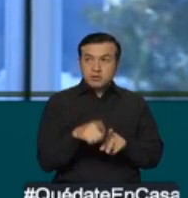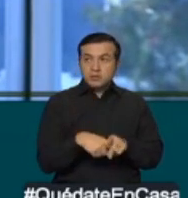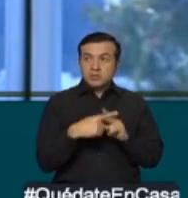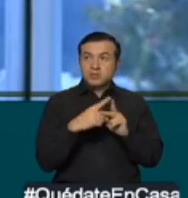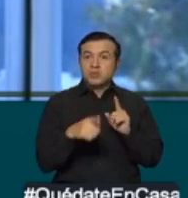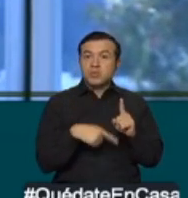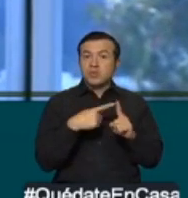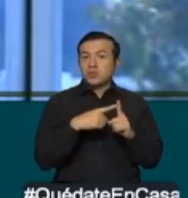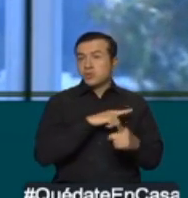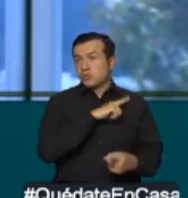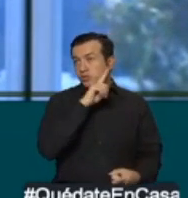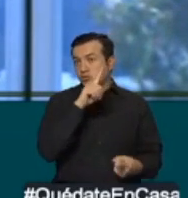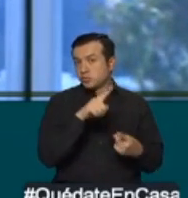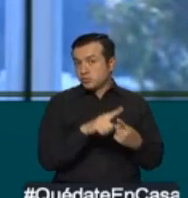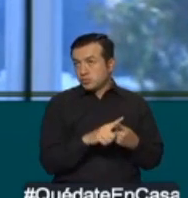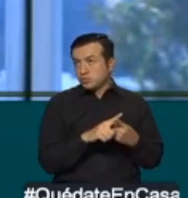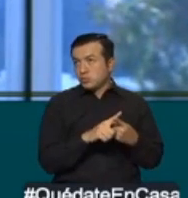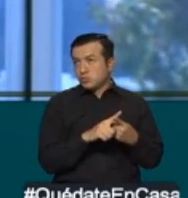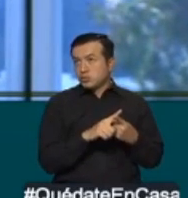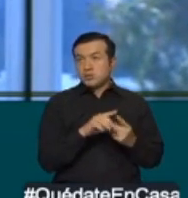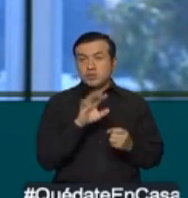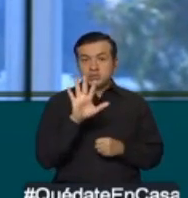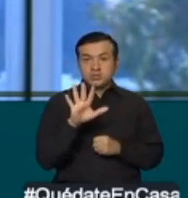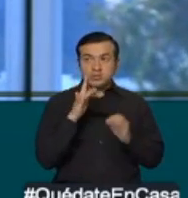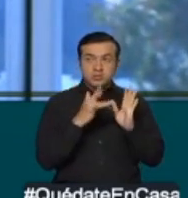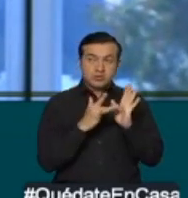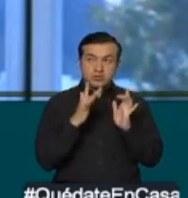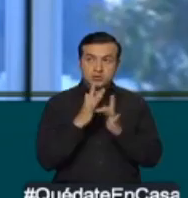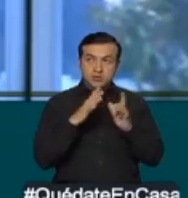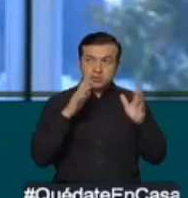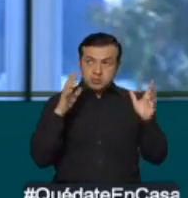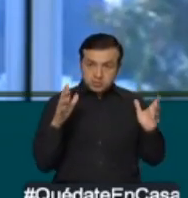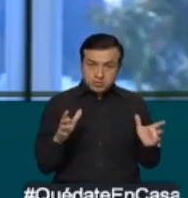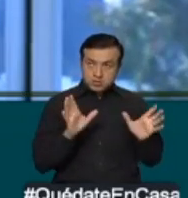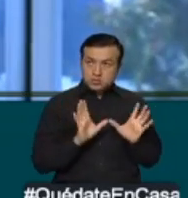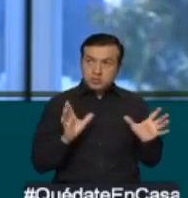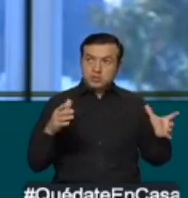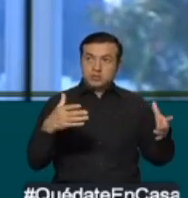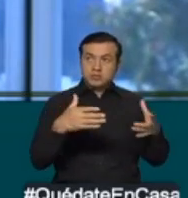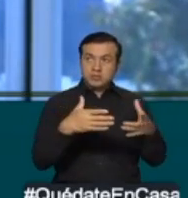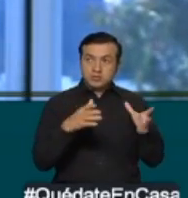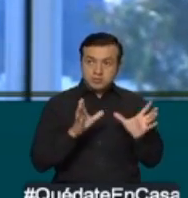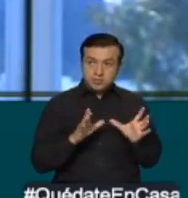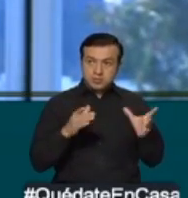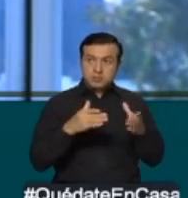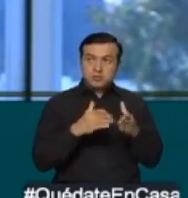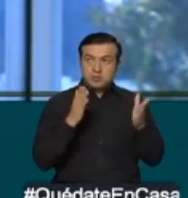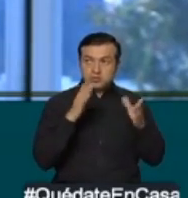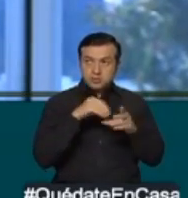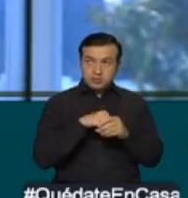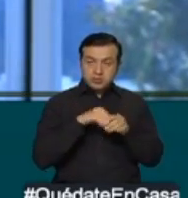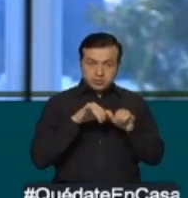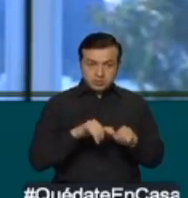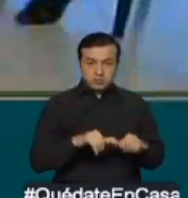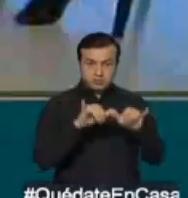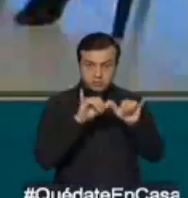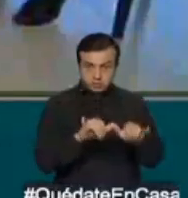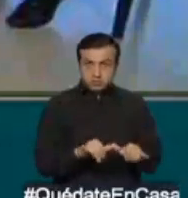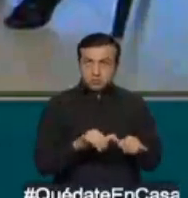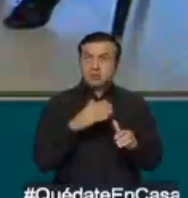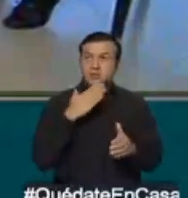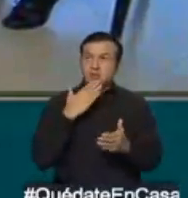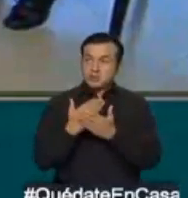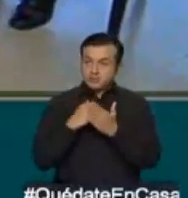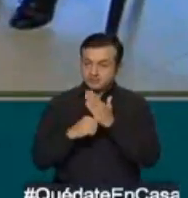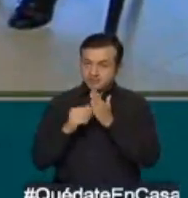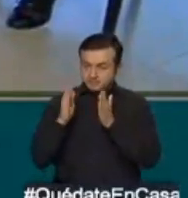hasta el hasta el 5 de abril para poder operar en ese sentido de acuerdo gracias